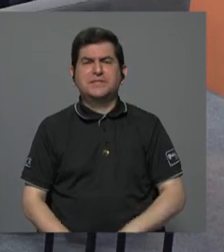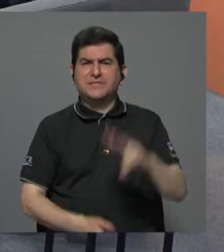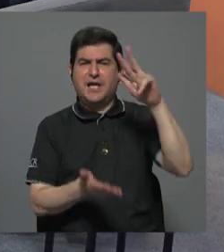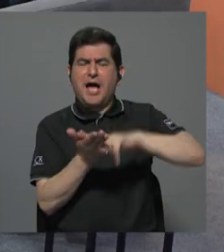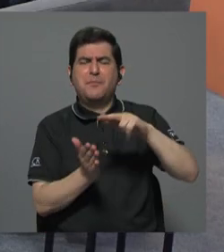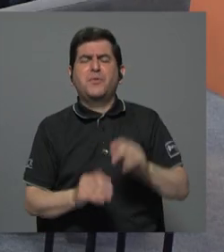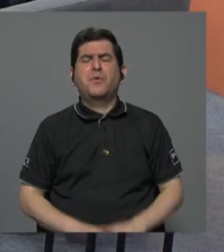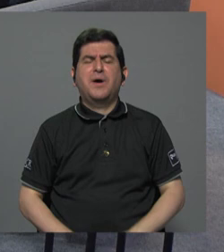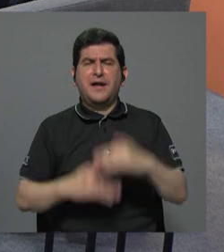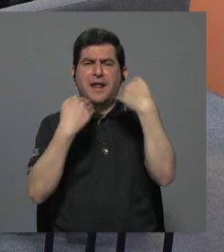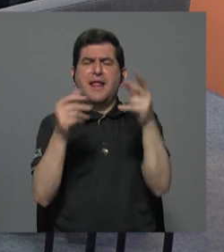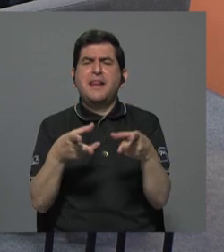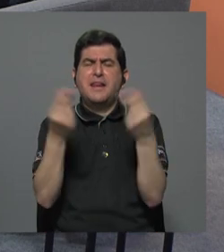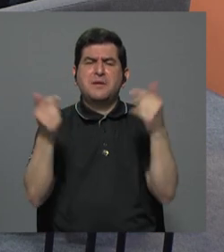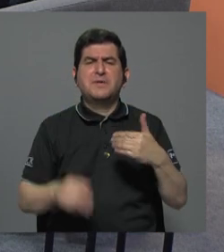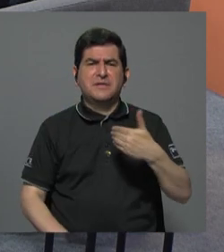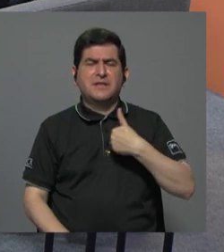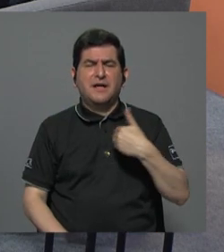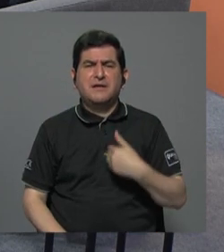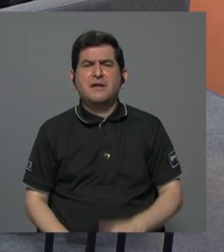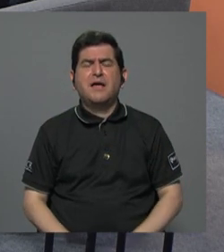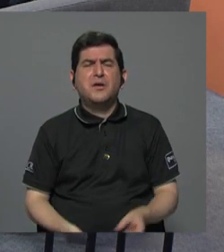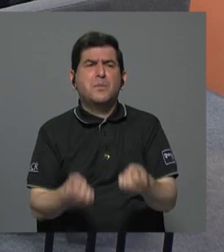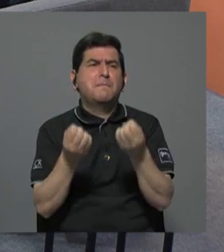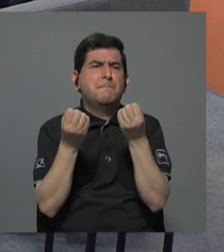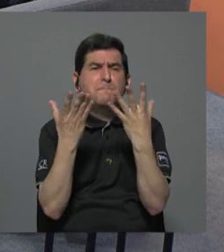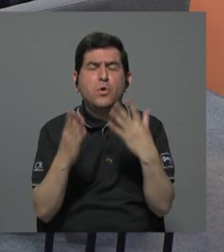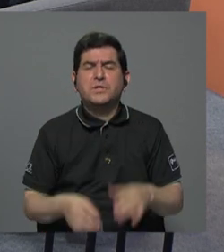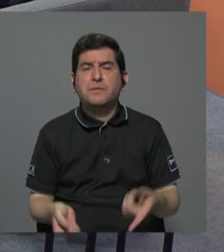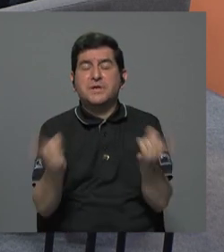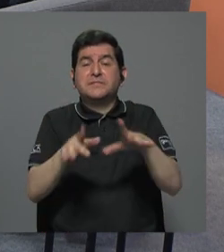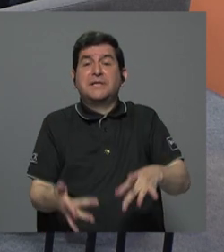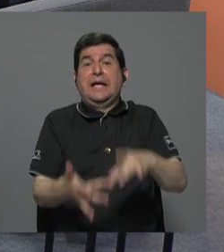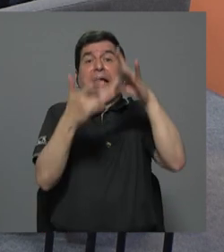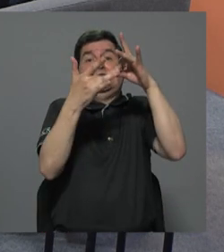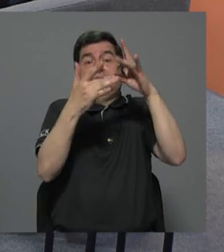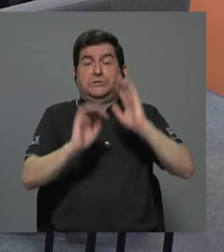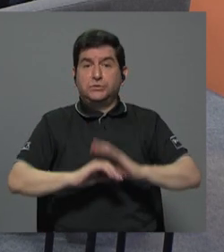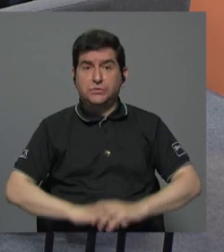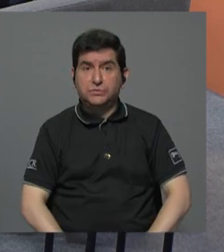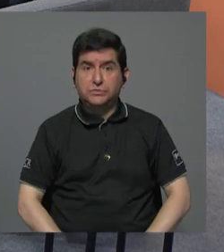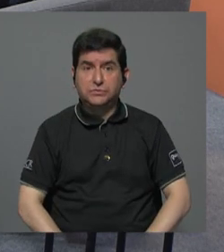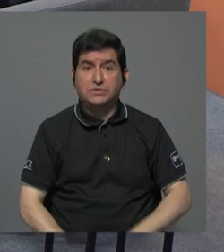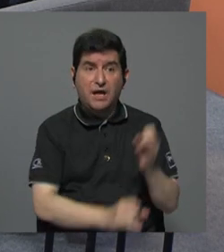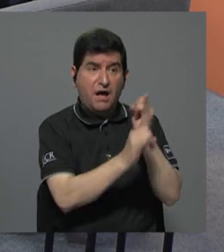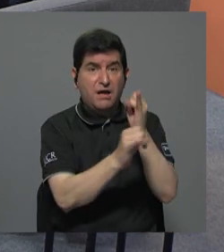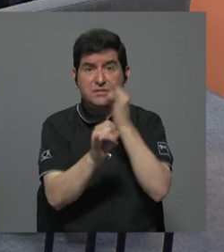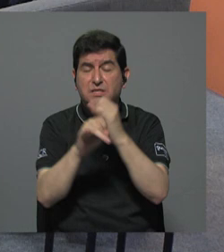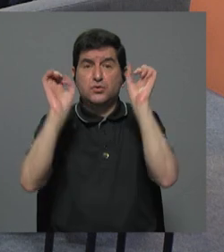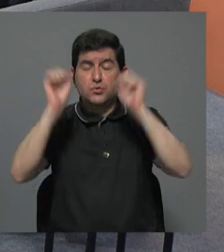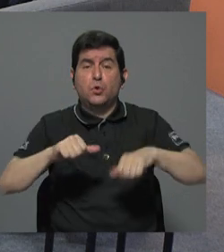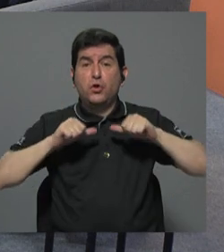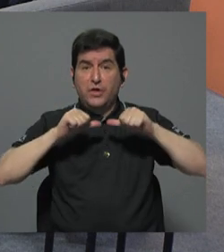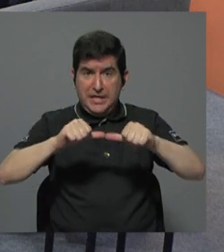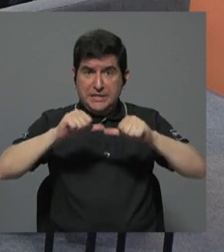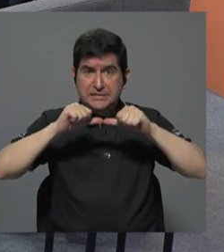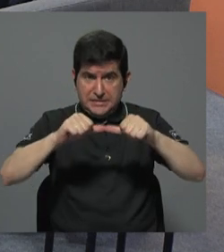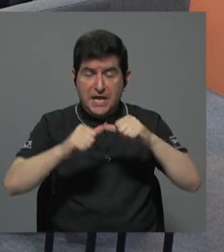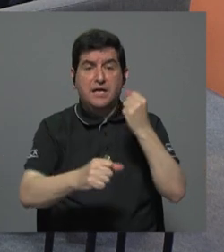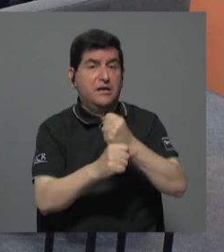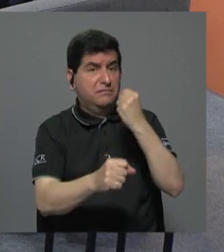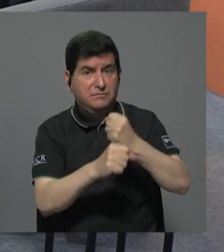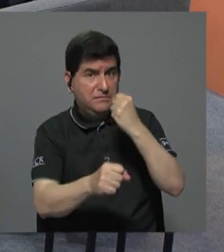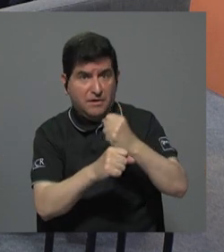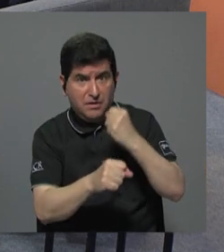esta regla fiscal se han tenido que estar haciendo muchas excepciones dice él a instituciones para que puedan seguir operando